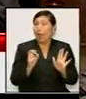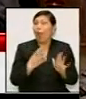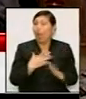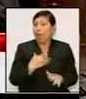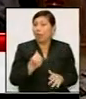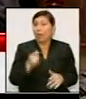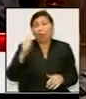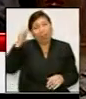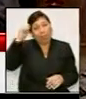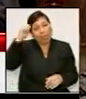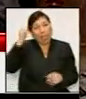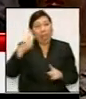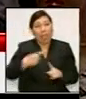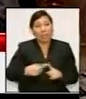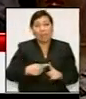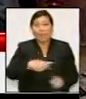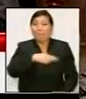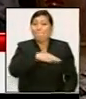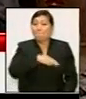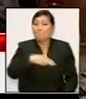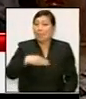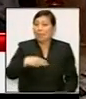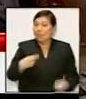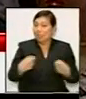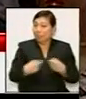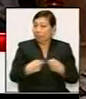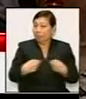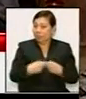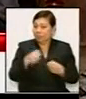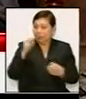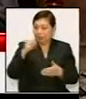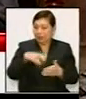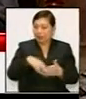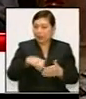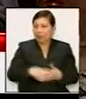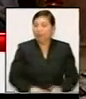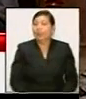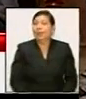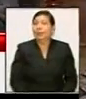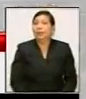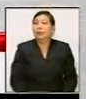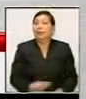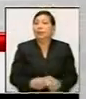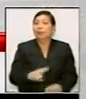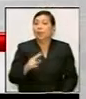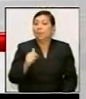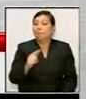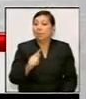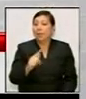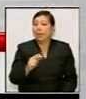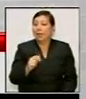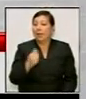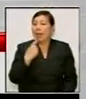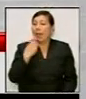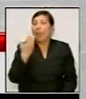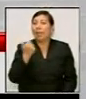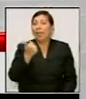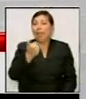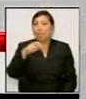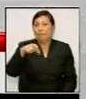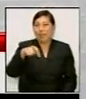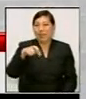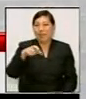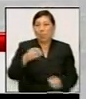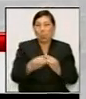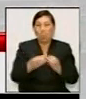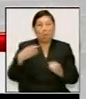el ingeniero y exministro de Energía y Minas, don Juan Inchausti Vargas. Él fue miembro de Acción Popular, por lo